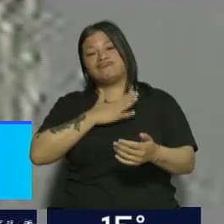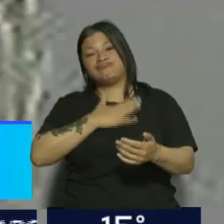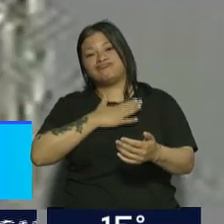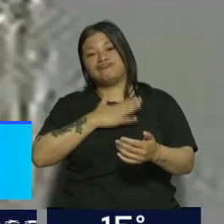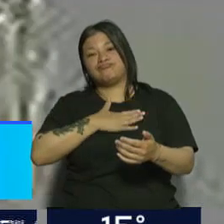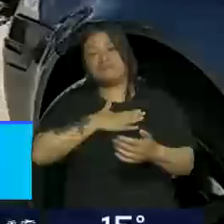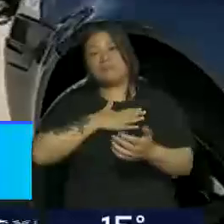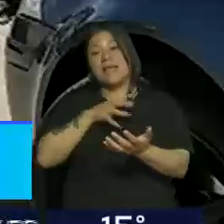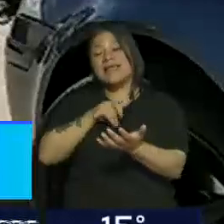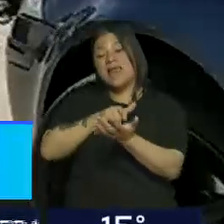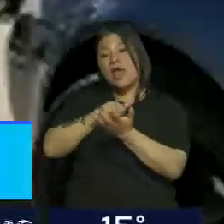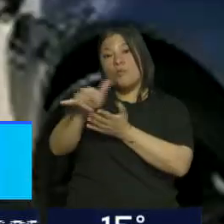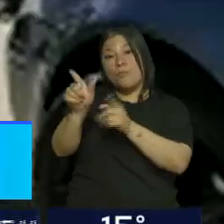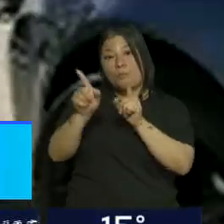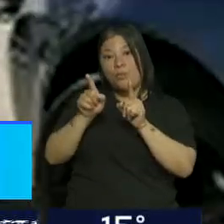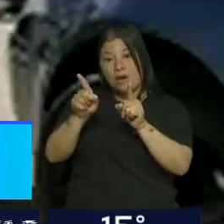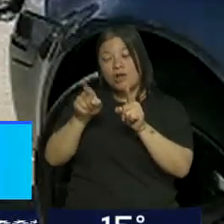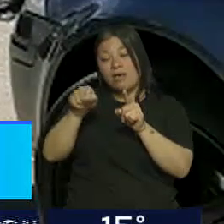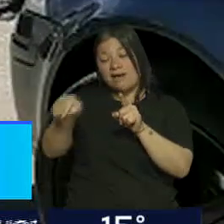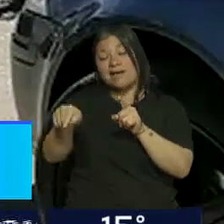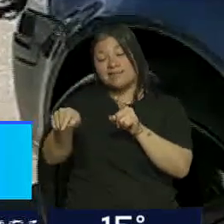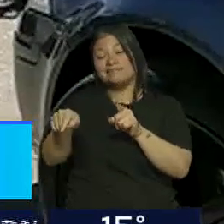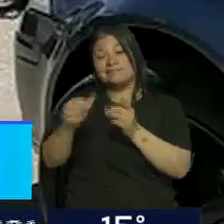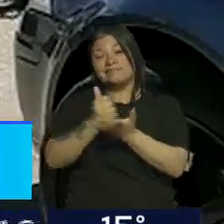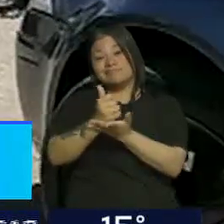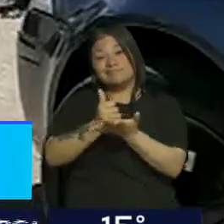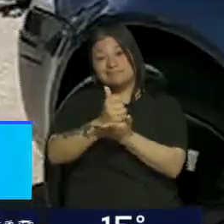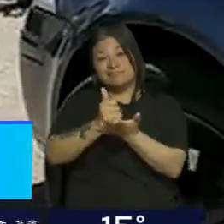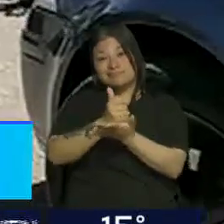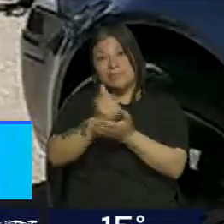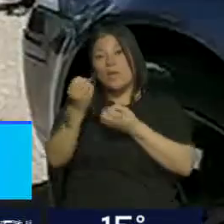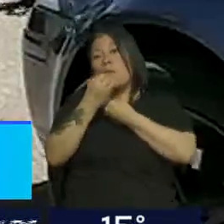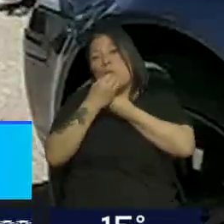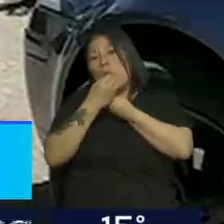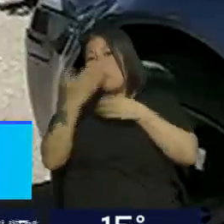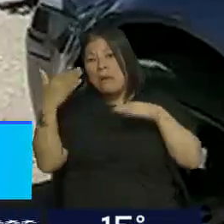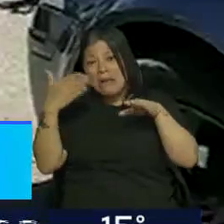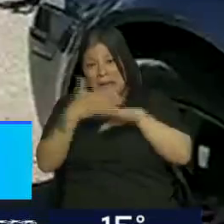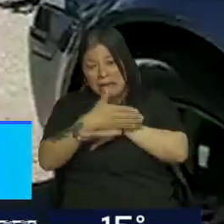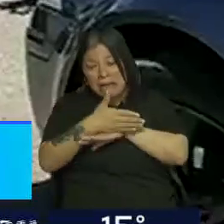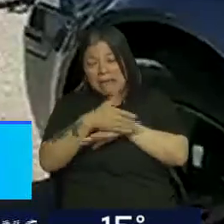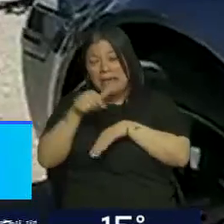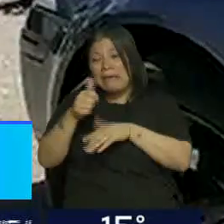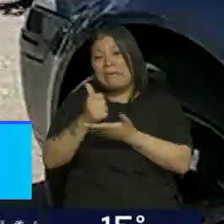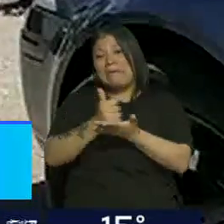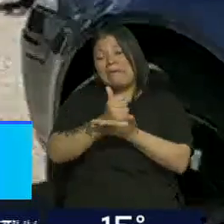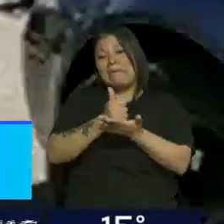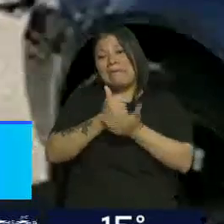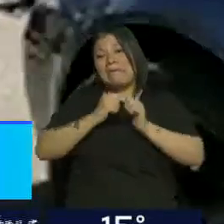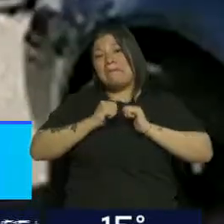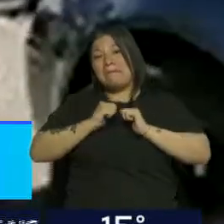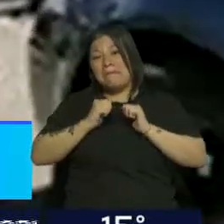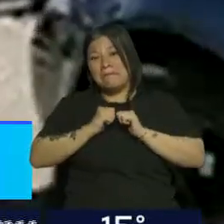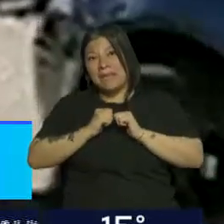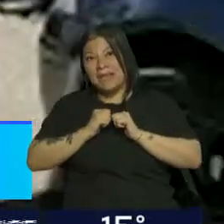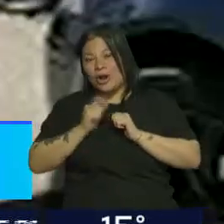del aeropuerto, en la entrada principal, por donde entra cualquiera que viene a tomar un vuelo. Y claro,